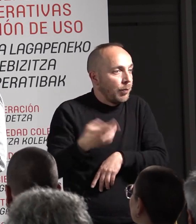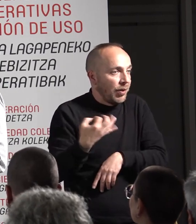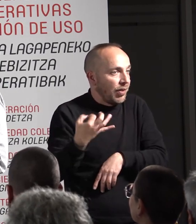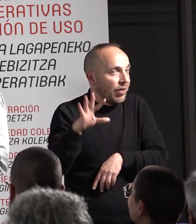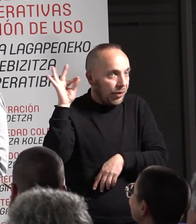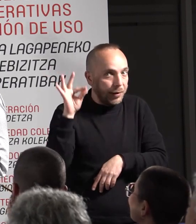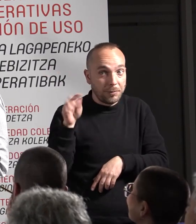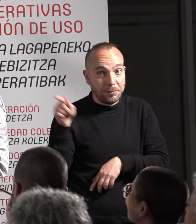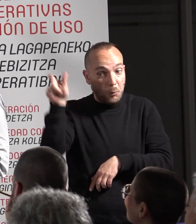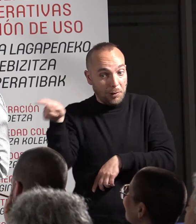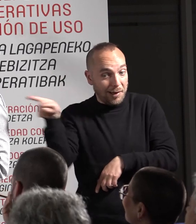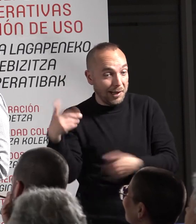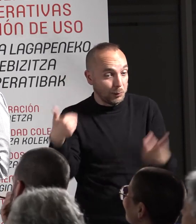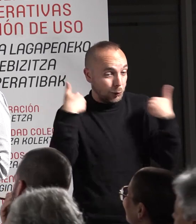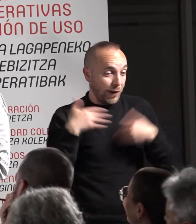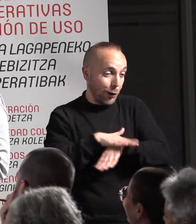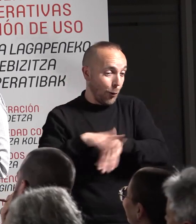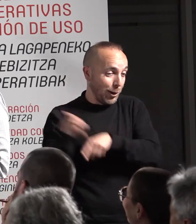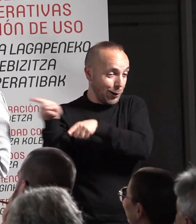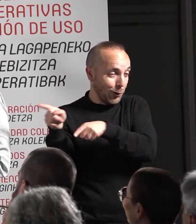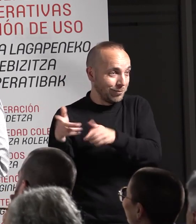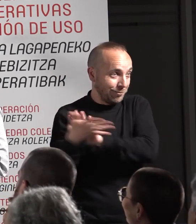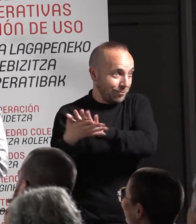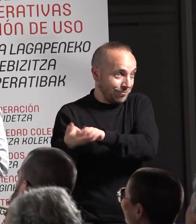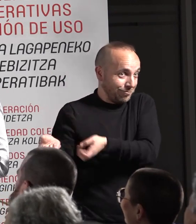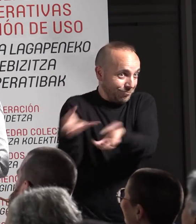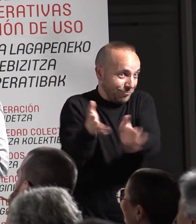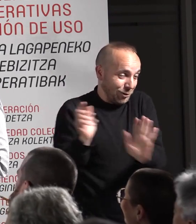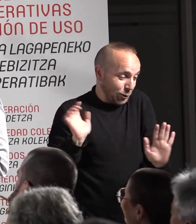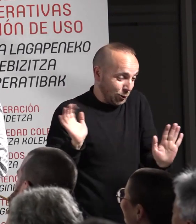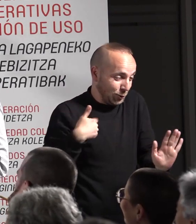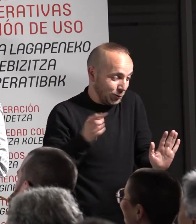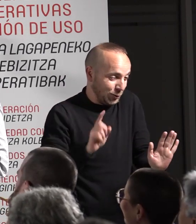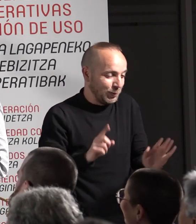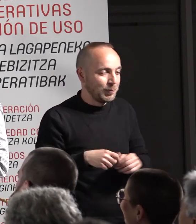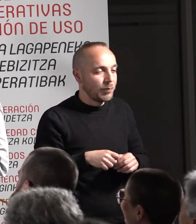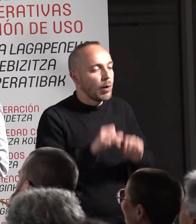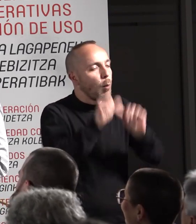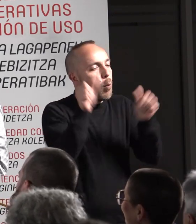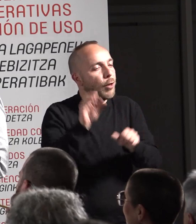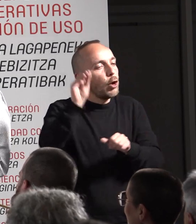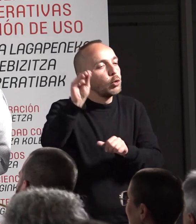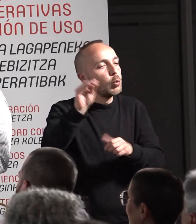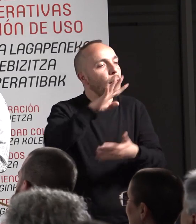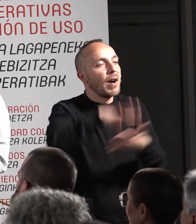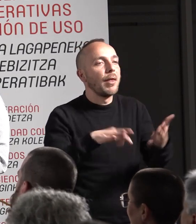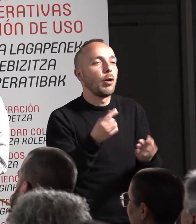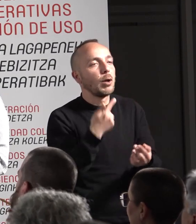la responsable para... En eso yo no voy a entrar. El modelo de Barcelona es un modelo